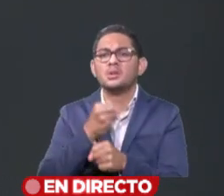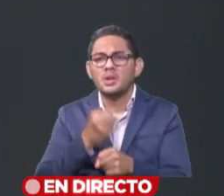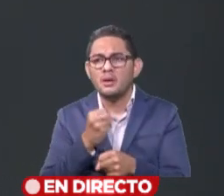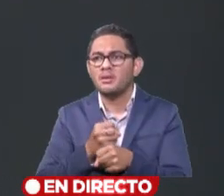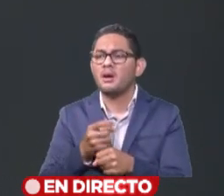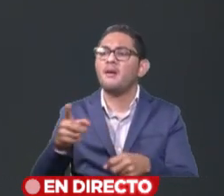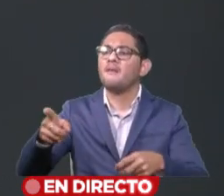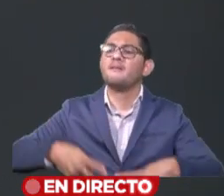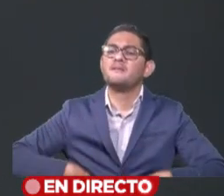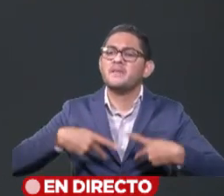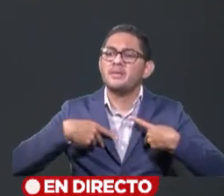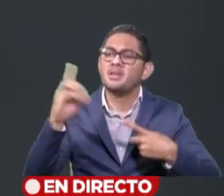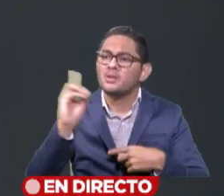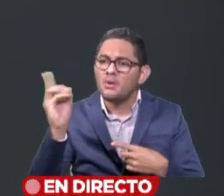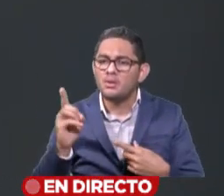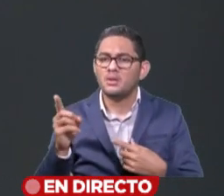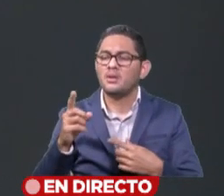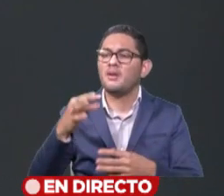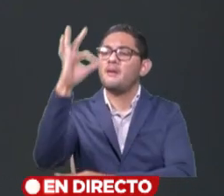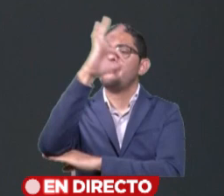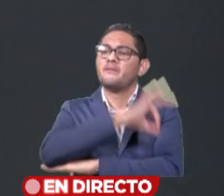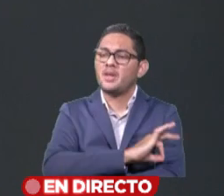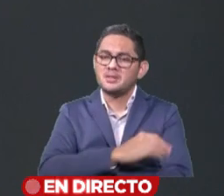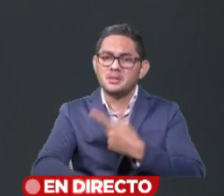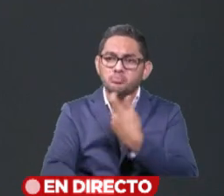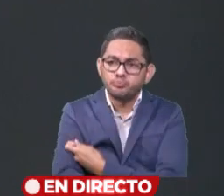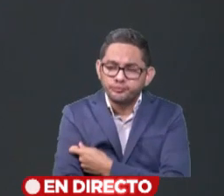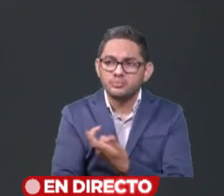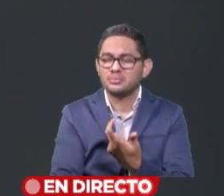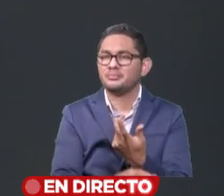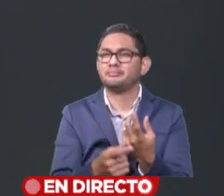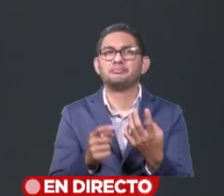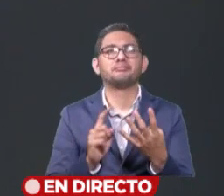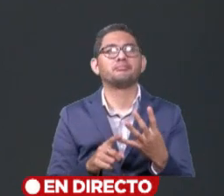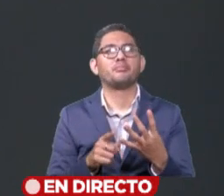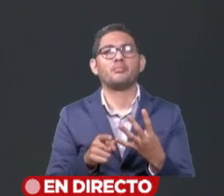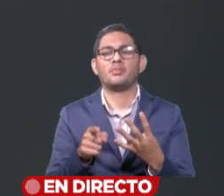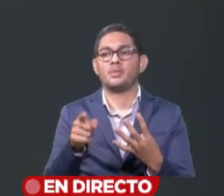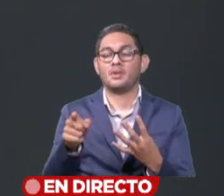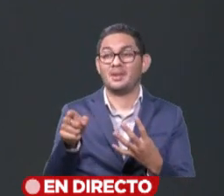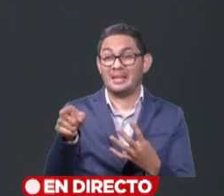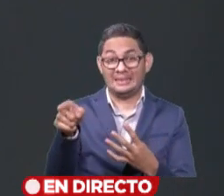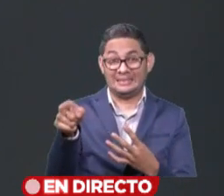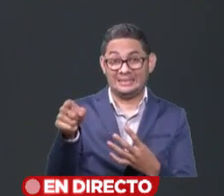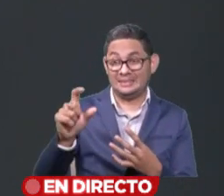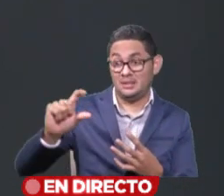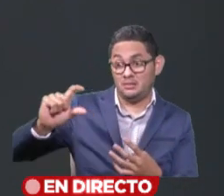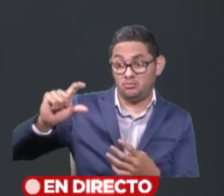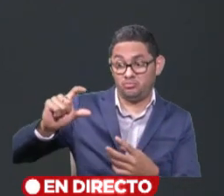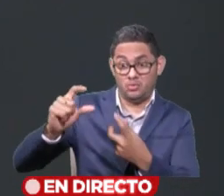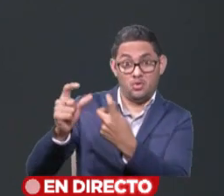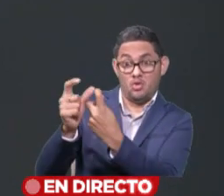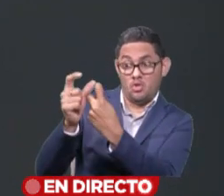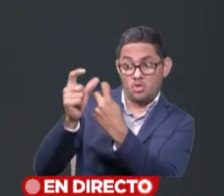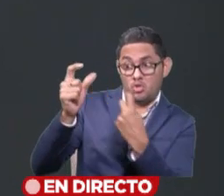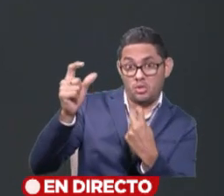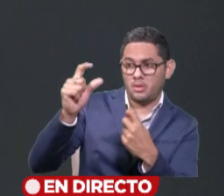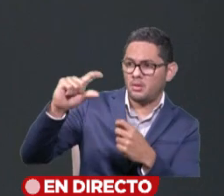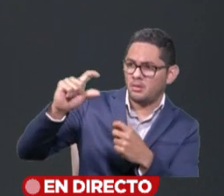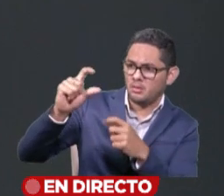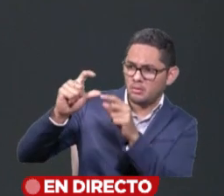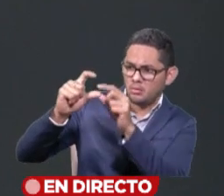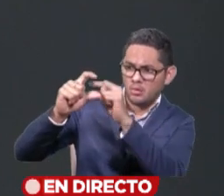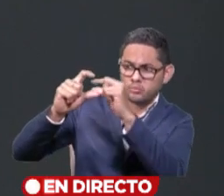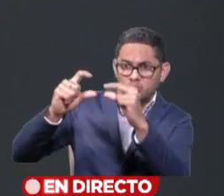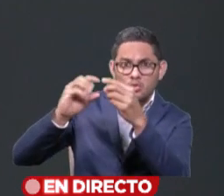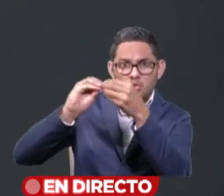la fecha en que se administra la dosis. Se toma el dato también del código de barras del vial del cual la persona recibe la